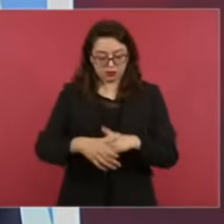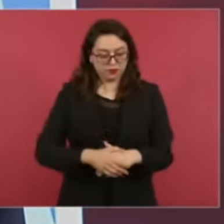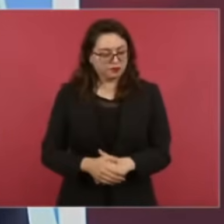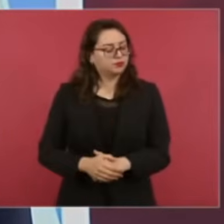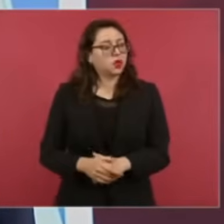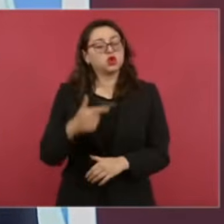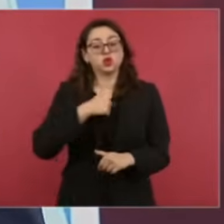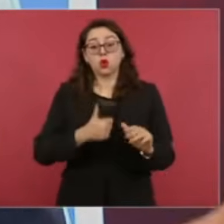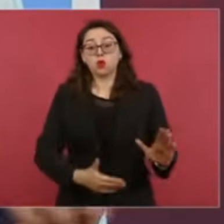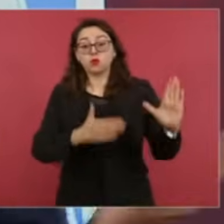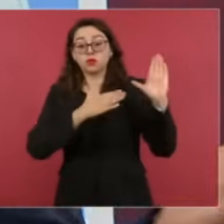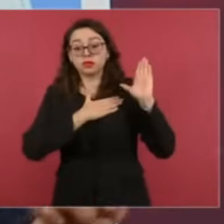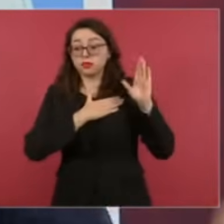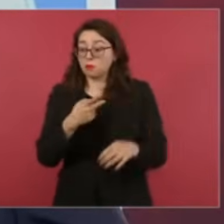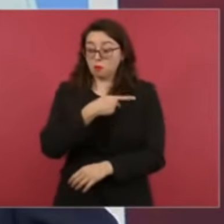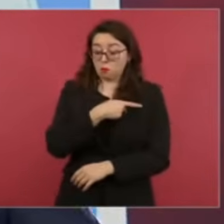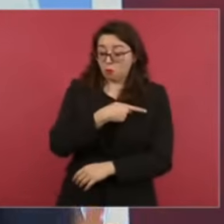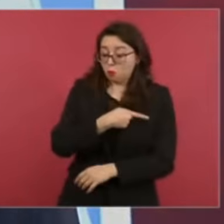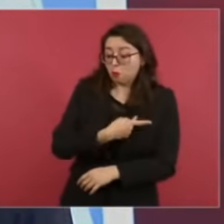como no había sucedido.